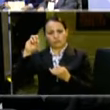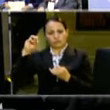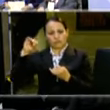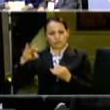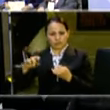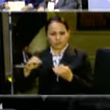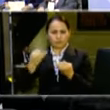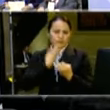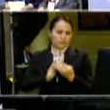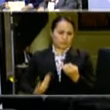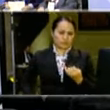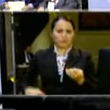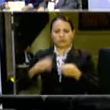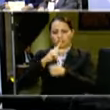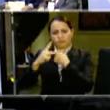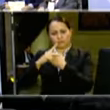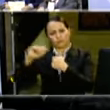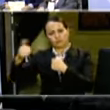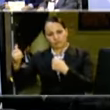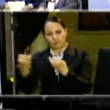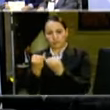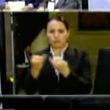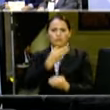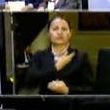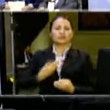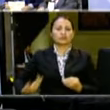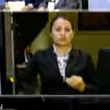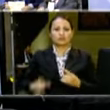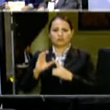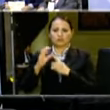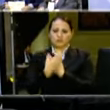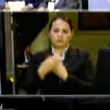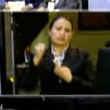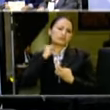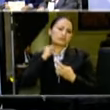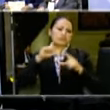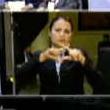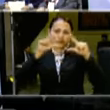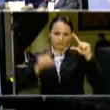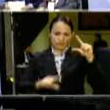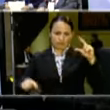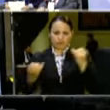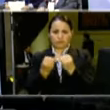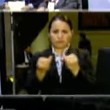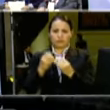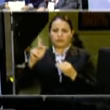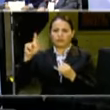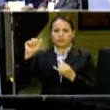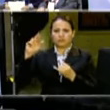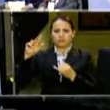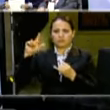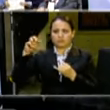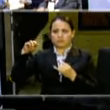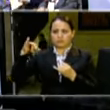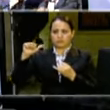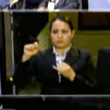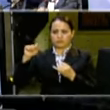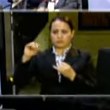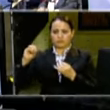Exteriores, presidente de la Comisión de Educación del Senado de la República y es integrante del grupo parlamentario del PAN.